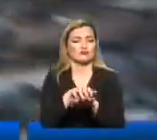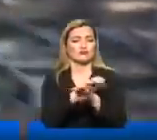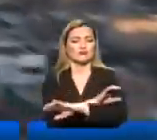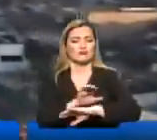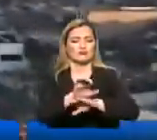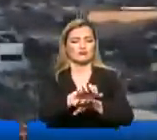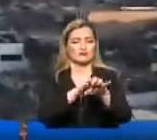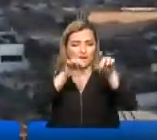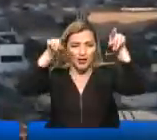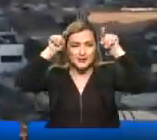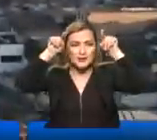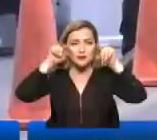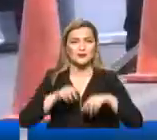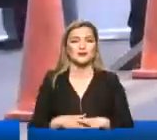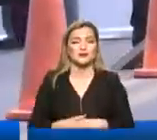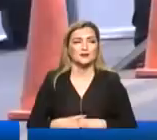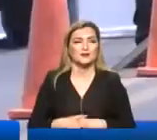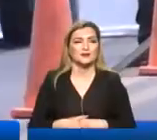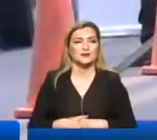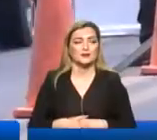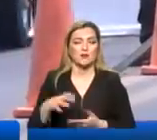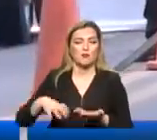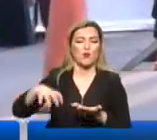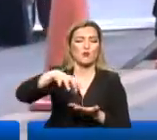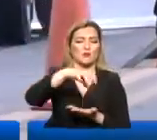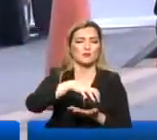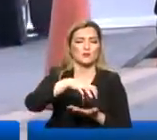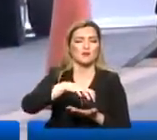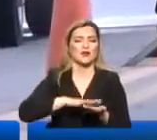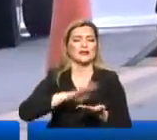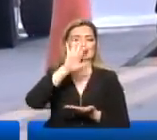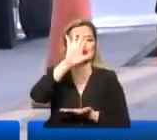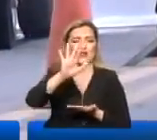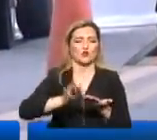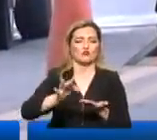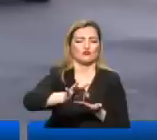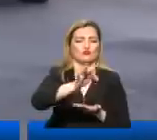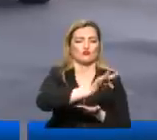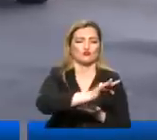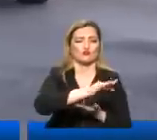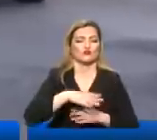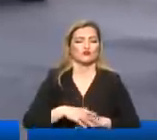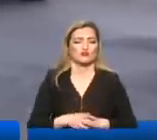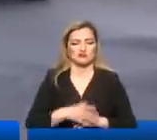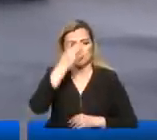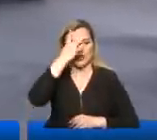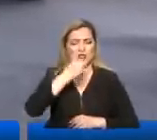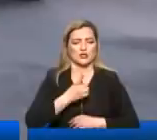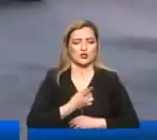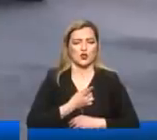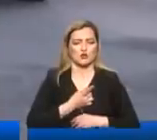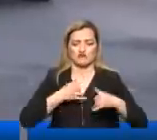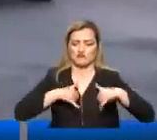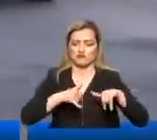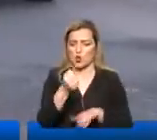y ganadero de este cantón. El resto de provincia, los 5 cantones restantes, han decidido seguir en semáforo